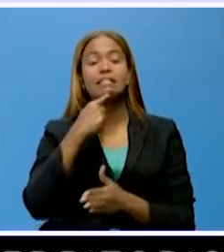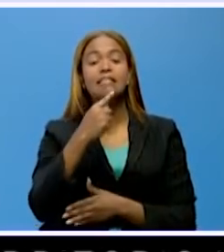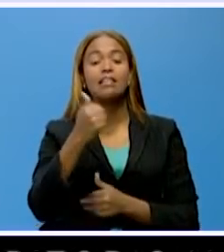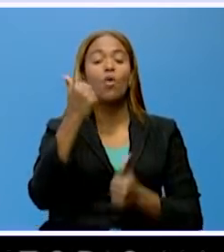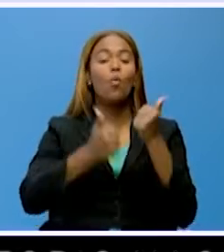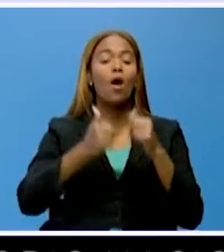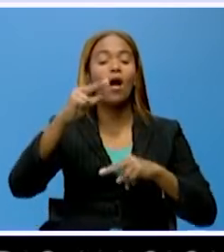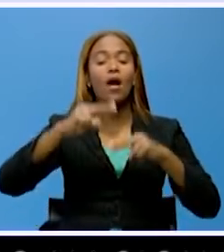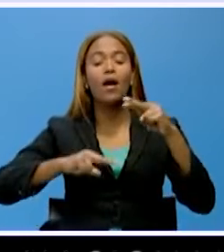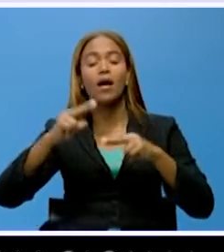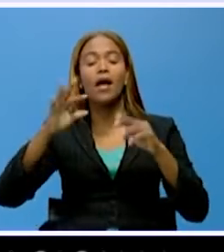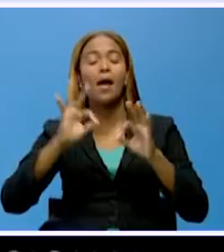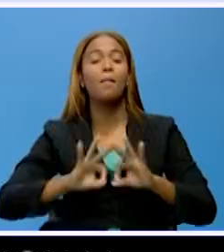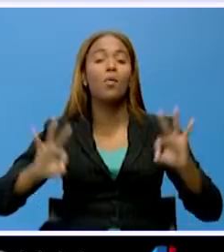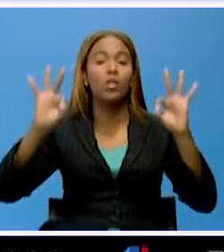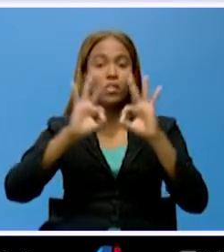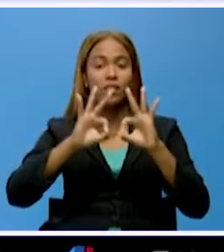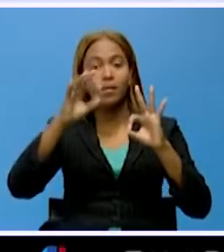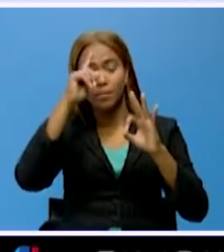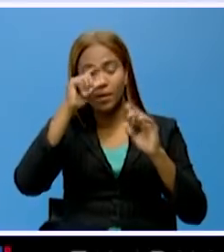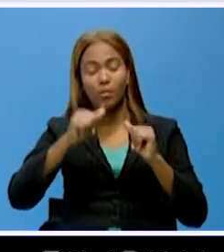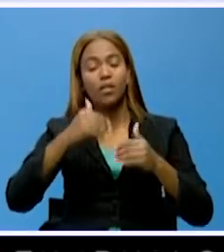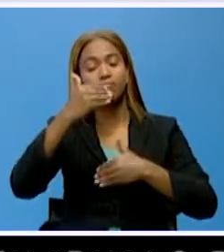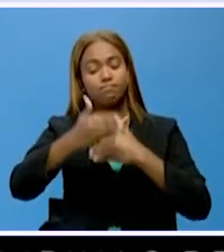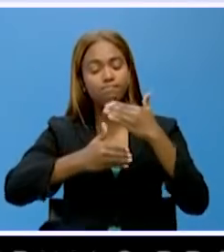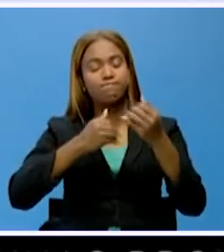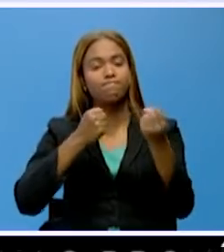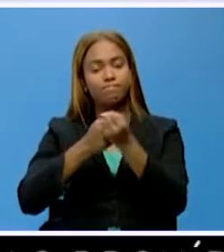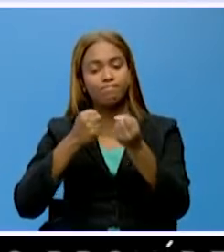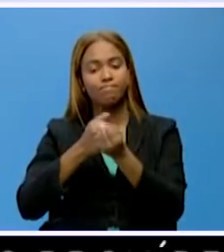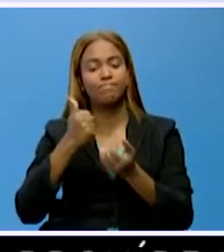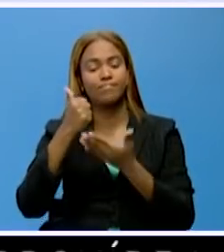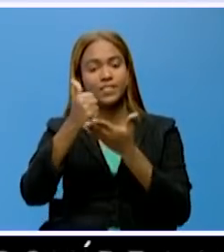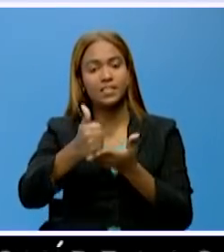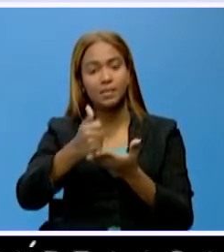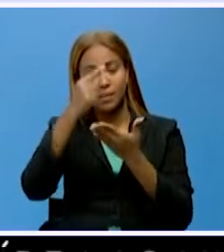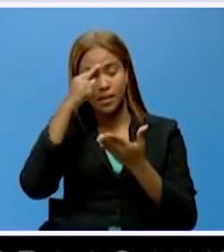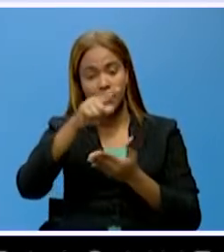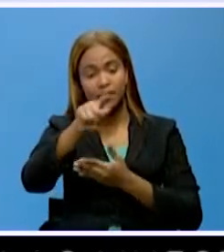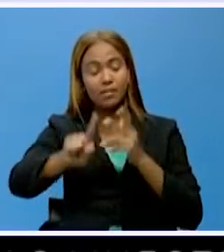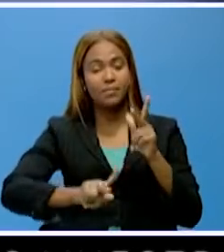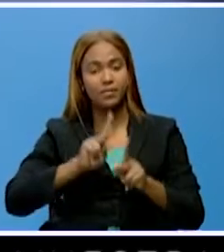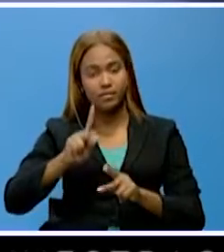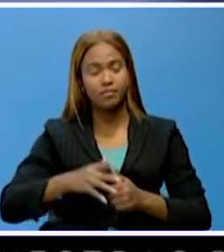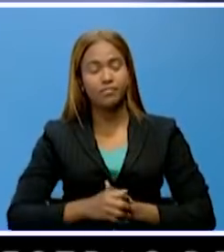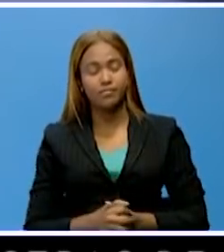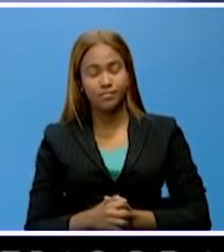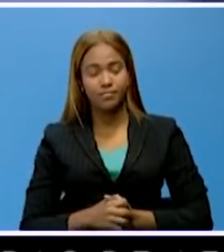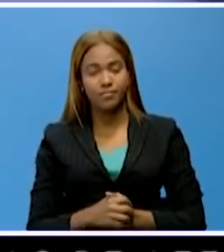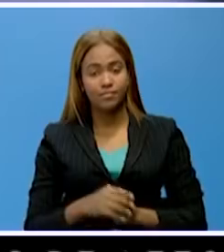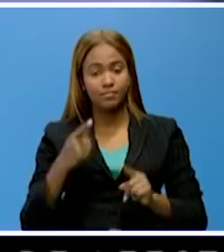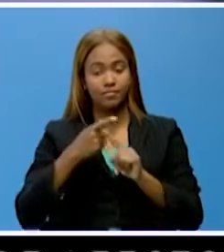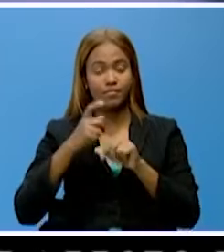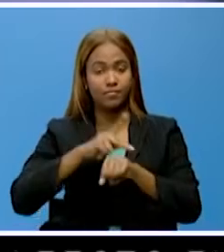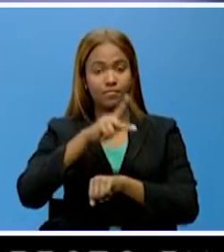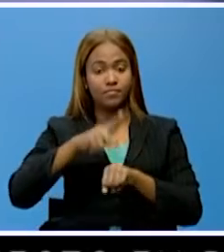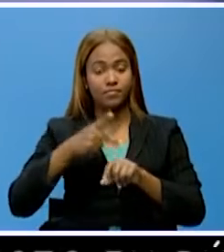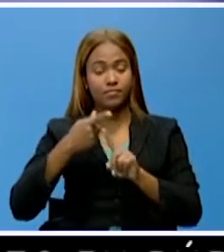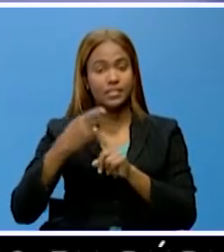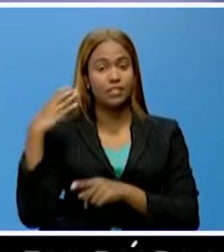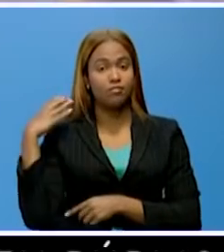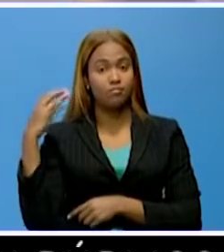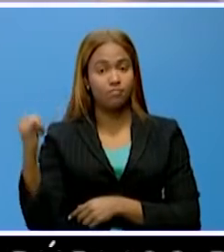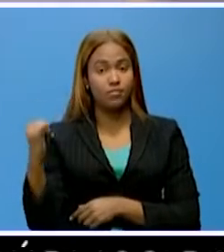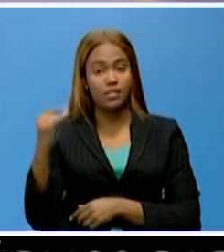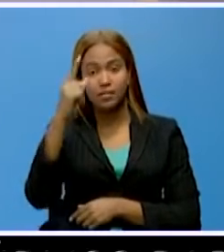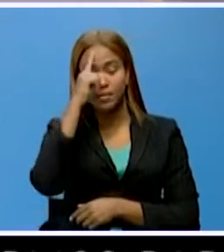son las obras prioritarias para ir en ayuda y en auxilio de los más necesitados. Desde la provincia Sánchez